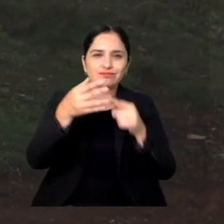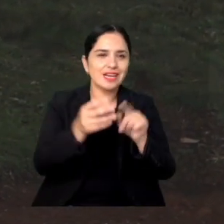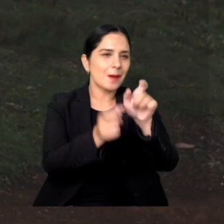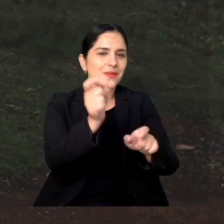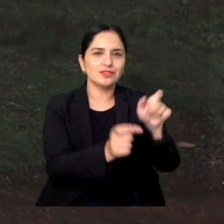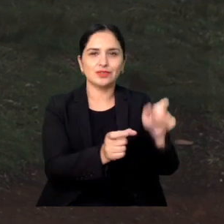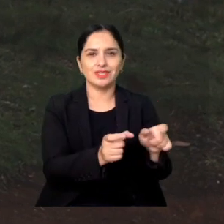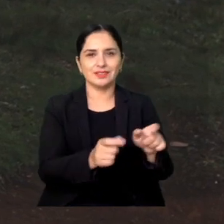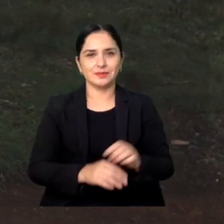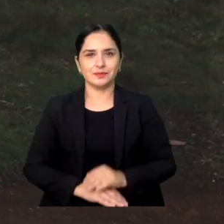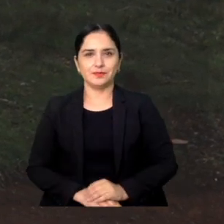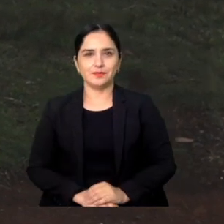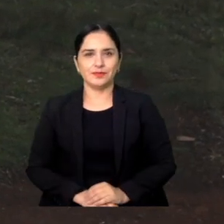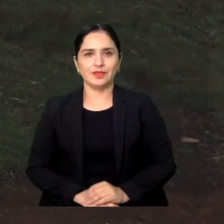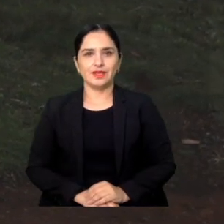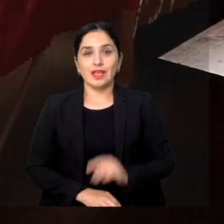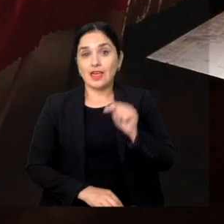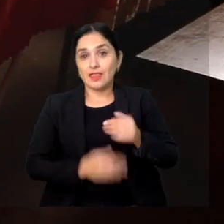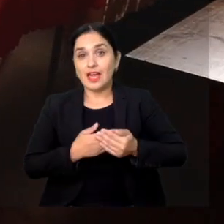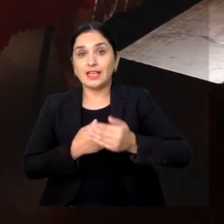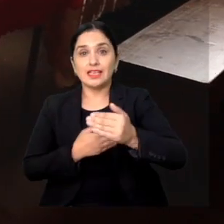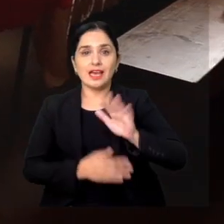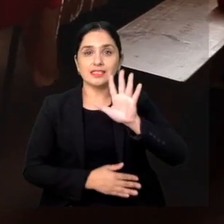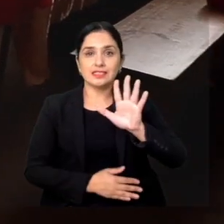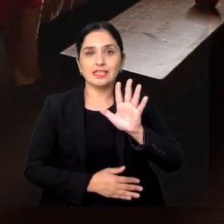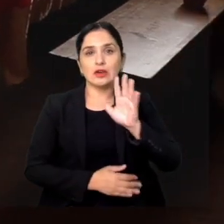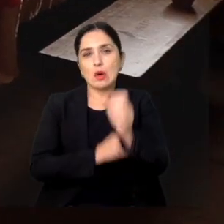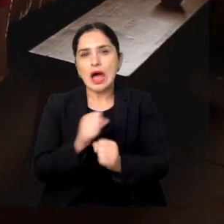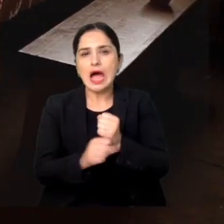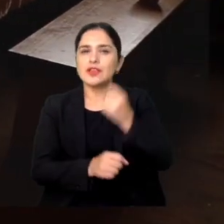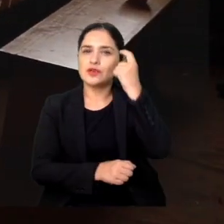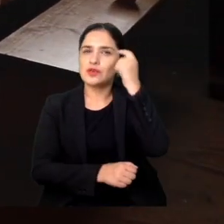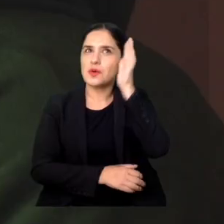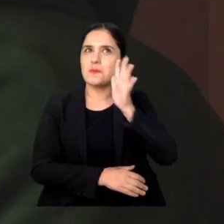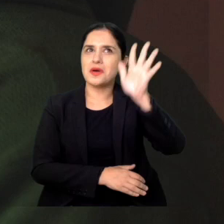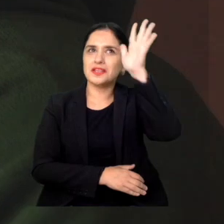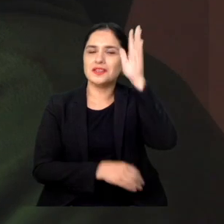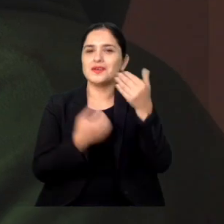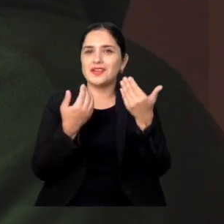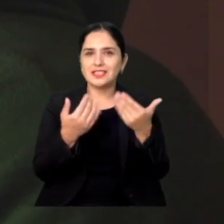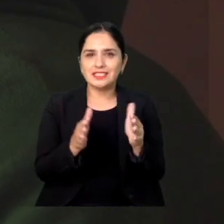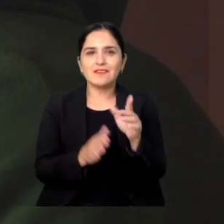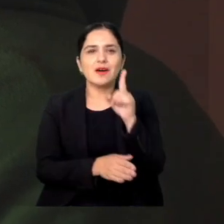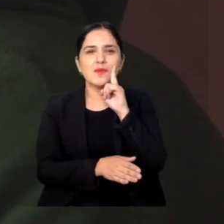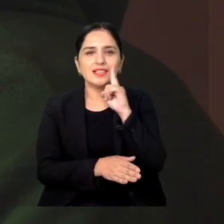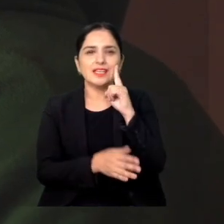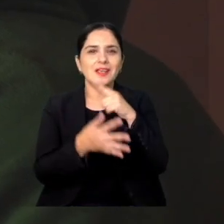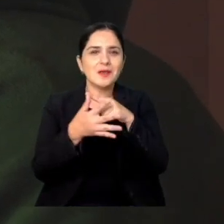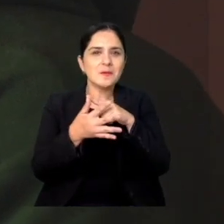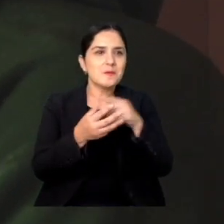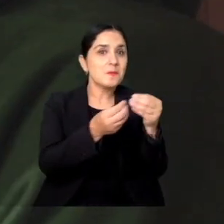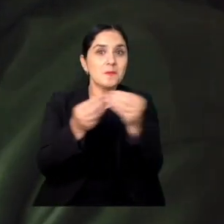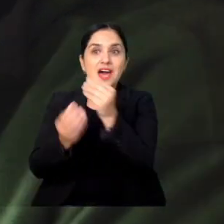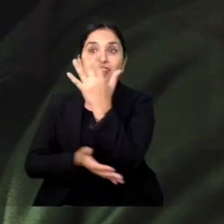las chacras, las personas. De aquí a 5 años yo me imagino que ya vamos